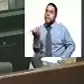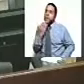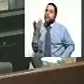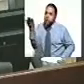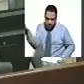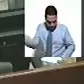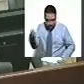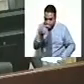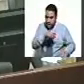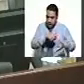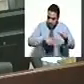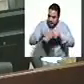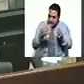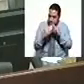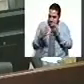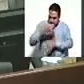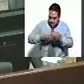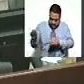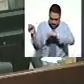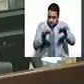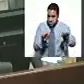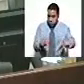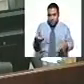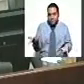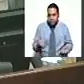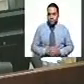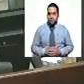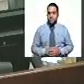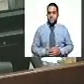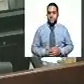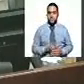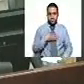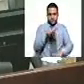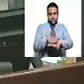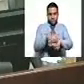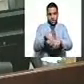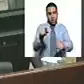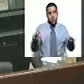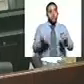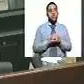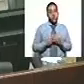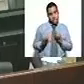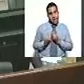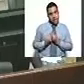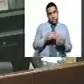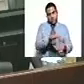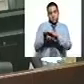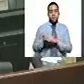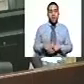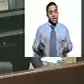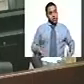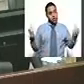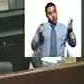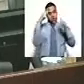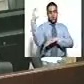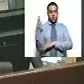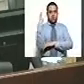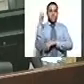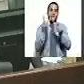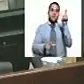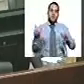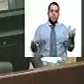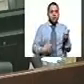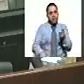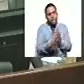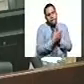Porque lo que sí es muy infame, apreciados colegas, es que le digamos desde el Congreso de Colombia a las